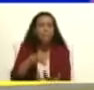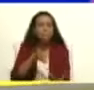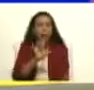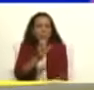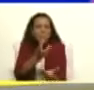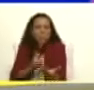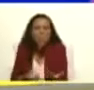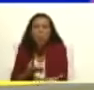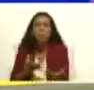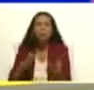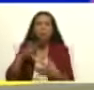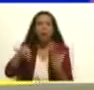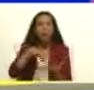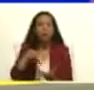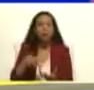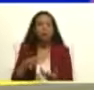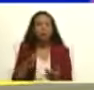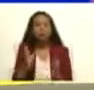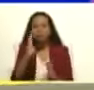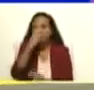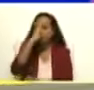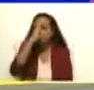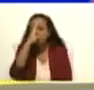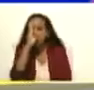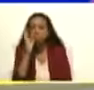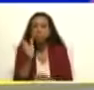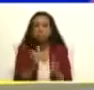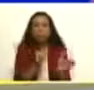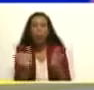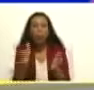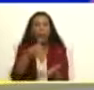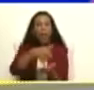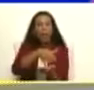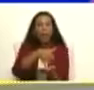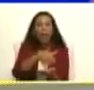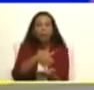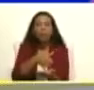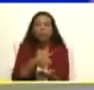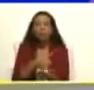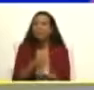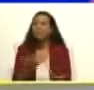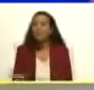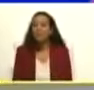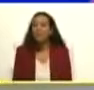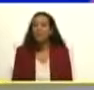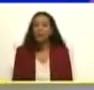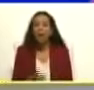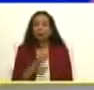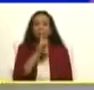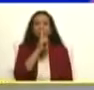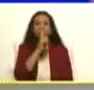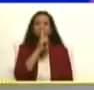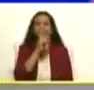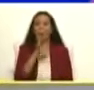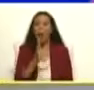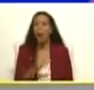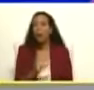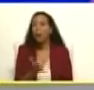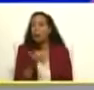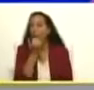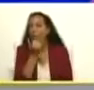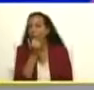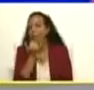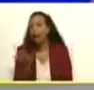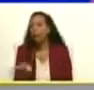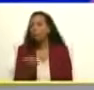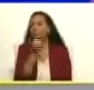sacarnos de la vía que nos lleva al 3 de diciembre, han terminado estrellados.